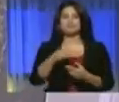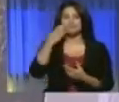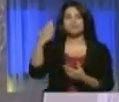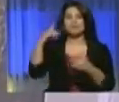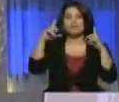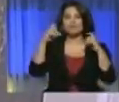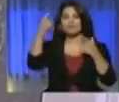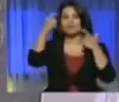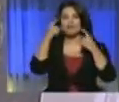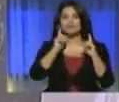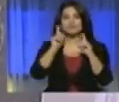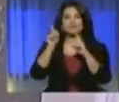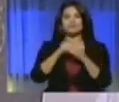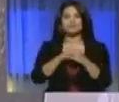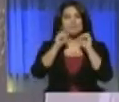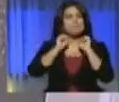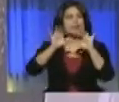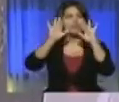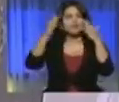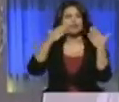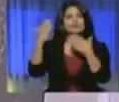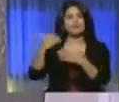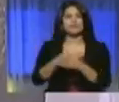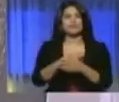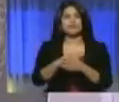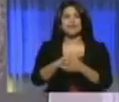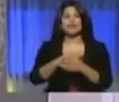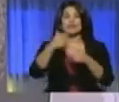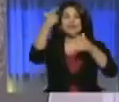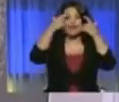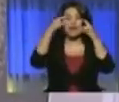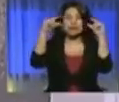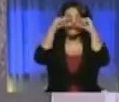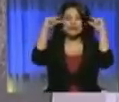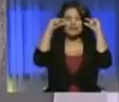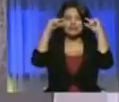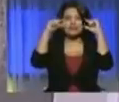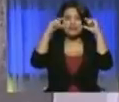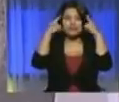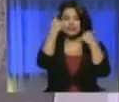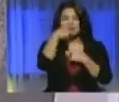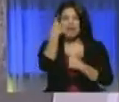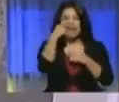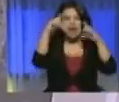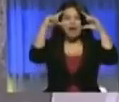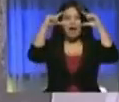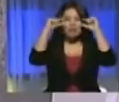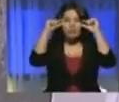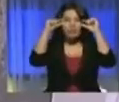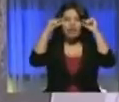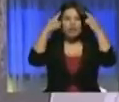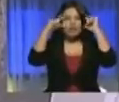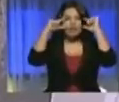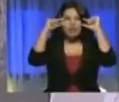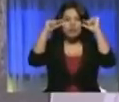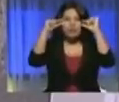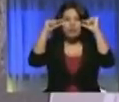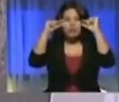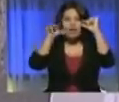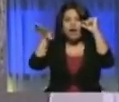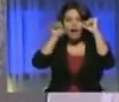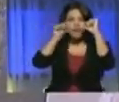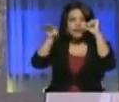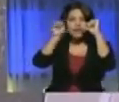Esta foto es maravillosa, mira la mirada de águila de Hugo Chávez, aprendiendo hasta lo